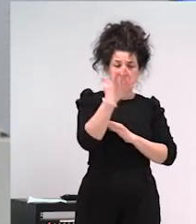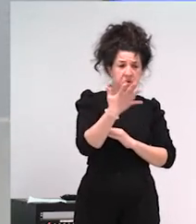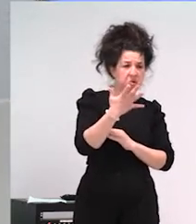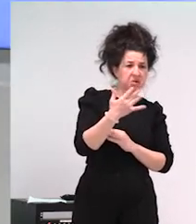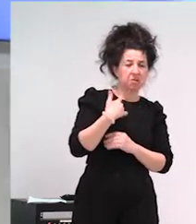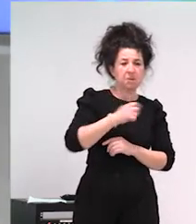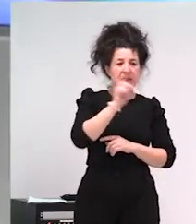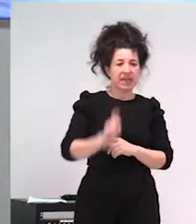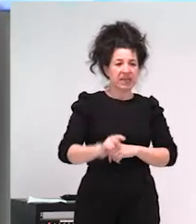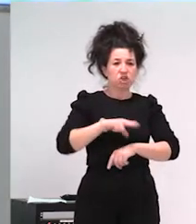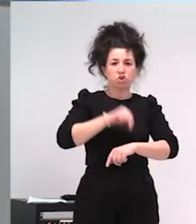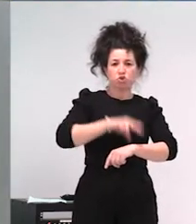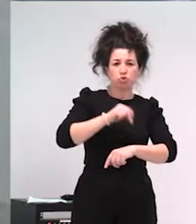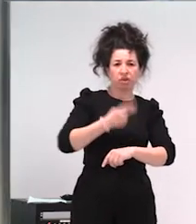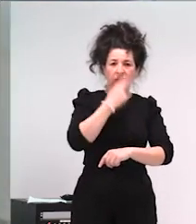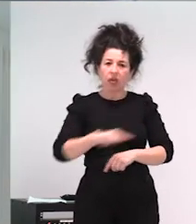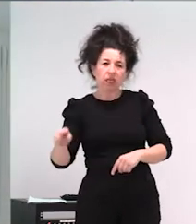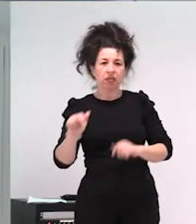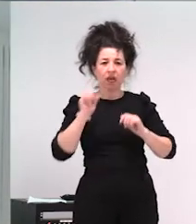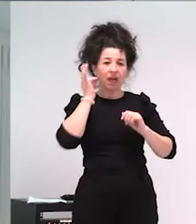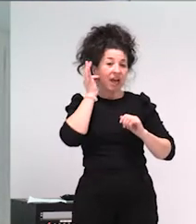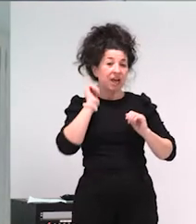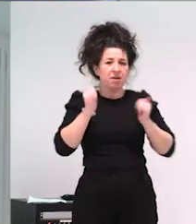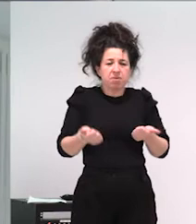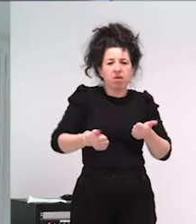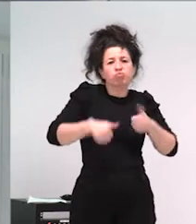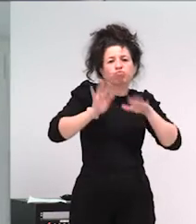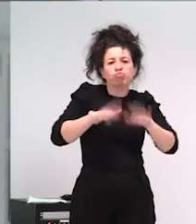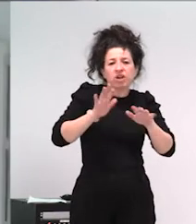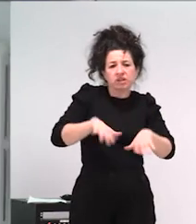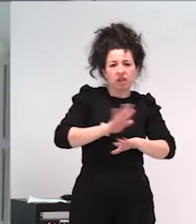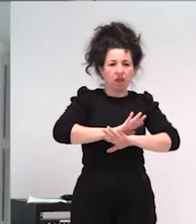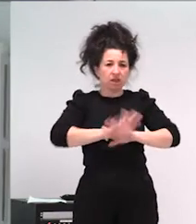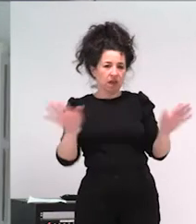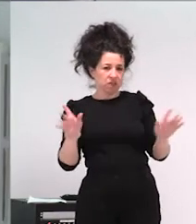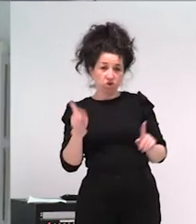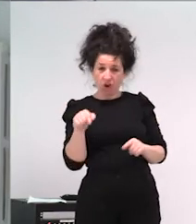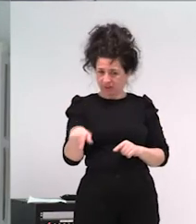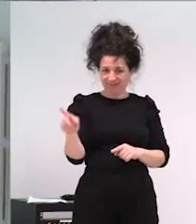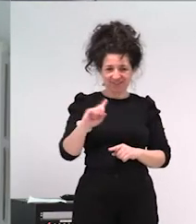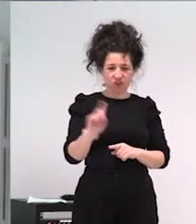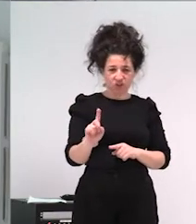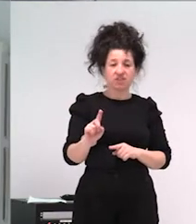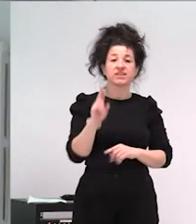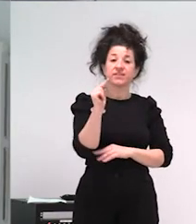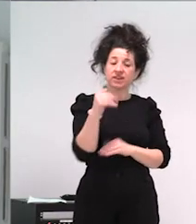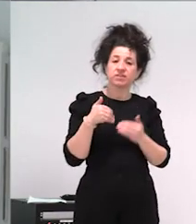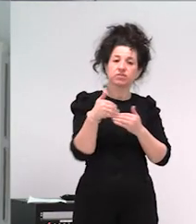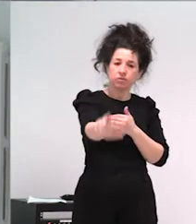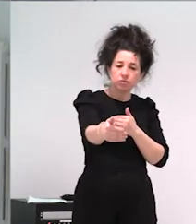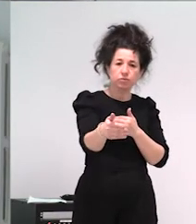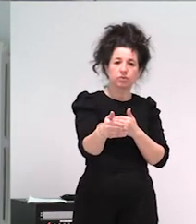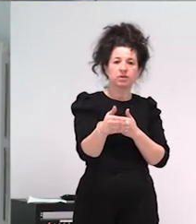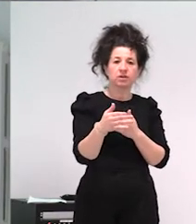en Suecia empieza a manifestarse un día y tal, pero no es solo eso. Fridays for Future es un movimiento juvenil